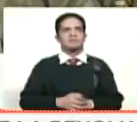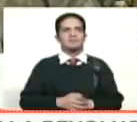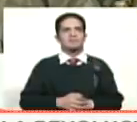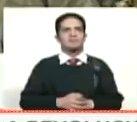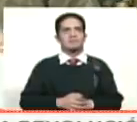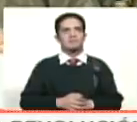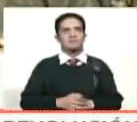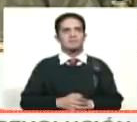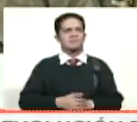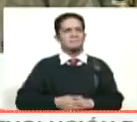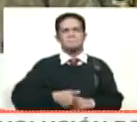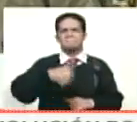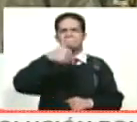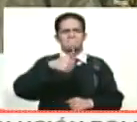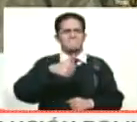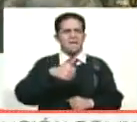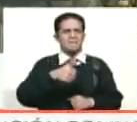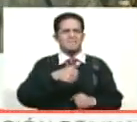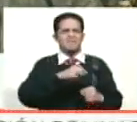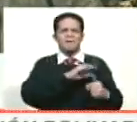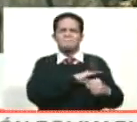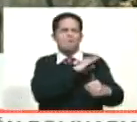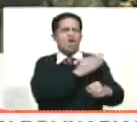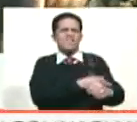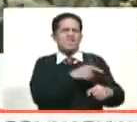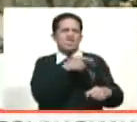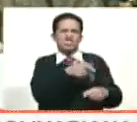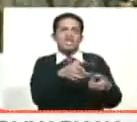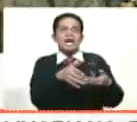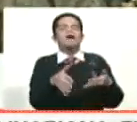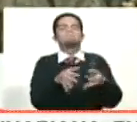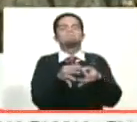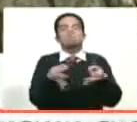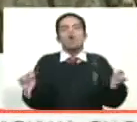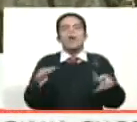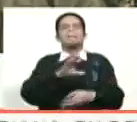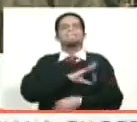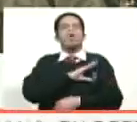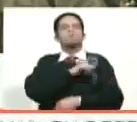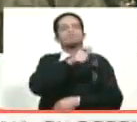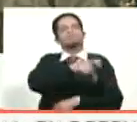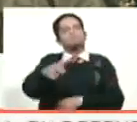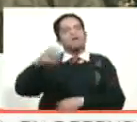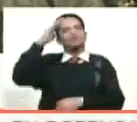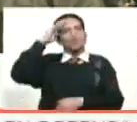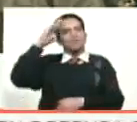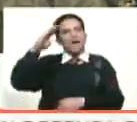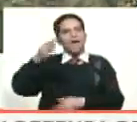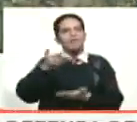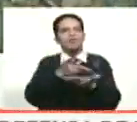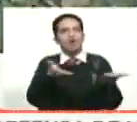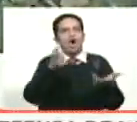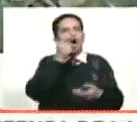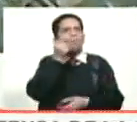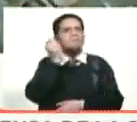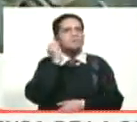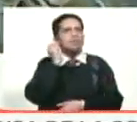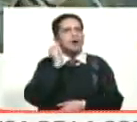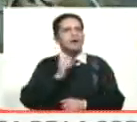Lo más poderoso de nuestro poder militar es la moral de ustedes, soldados y soldadas de la